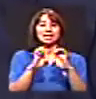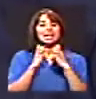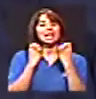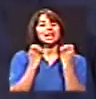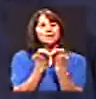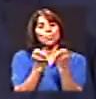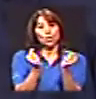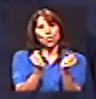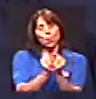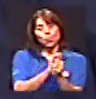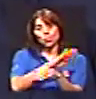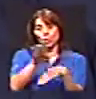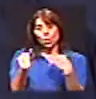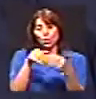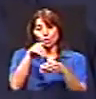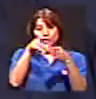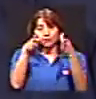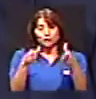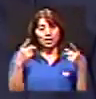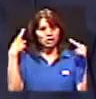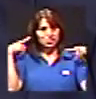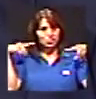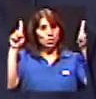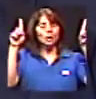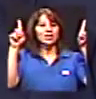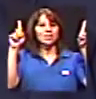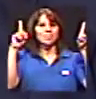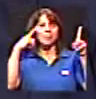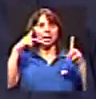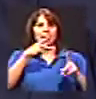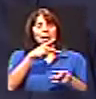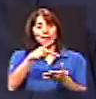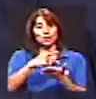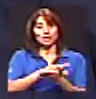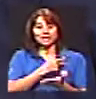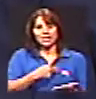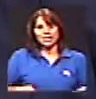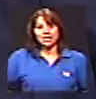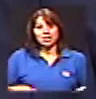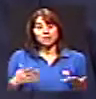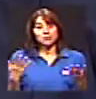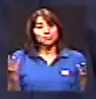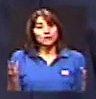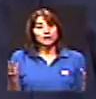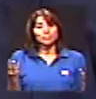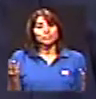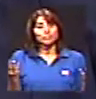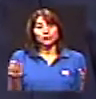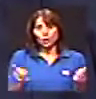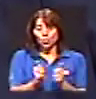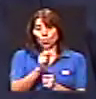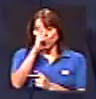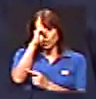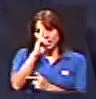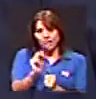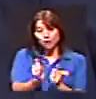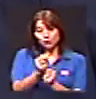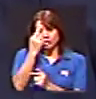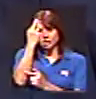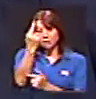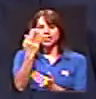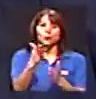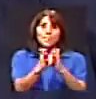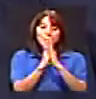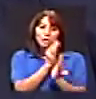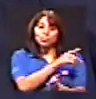diputados y diputadas que logramos que se logren elegir por la provincia. Y bueno, con humildad, con respeto,